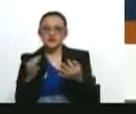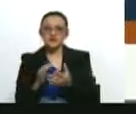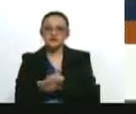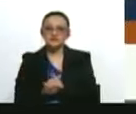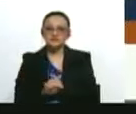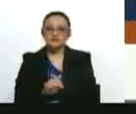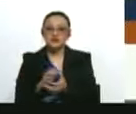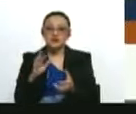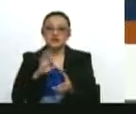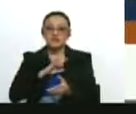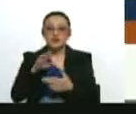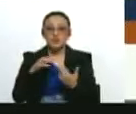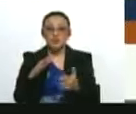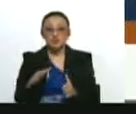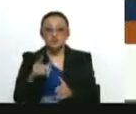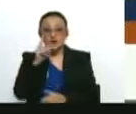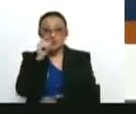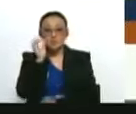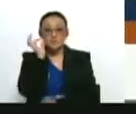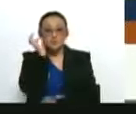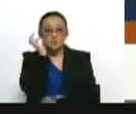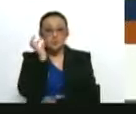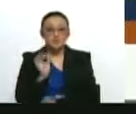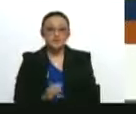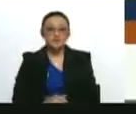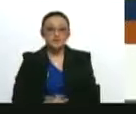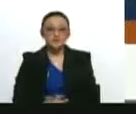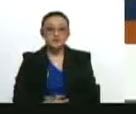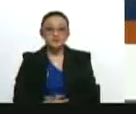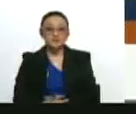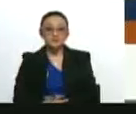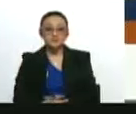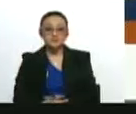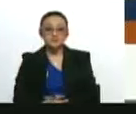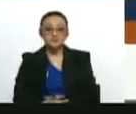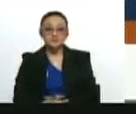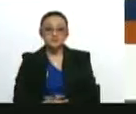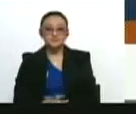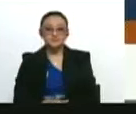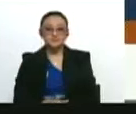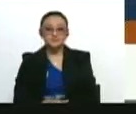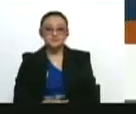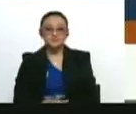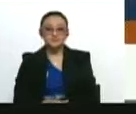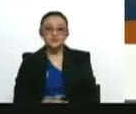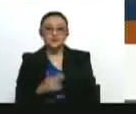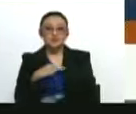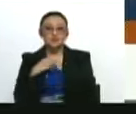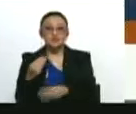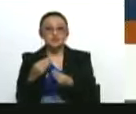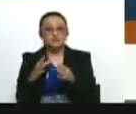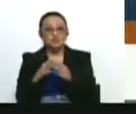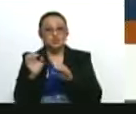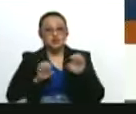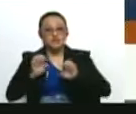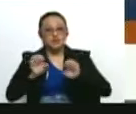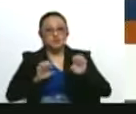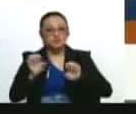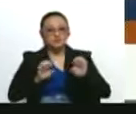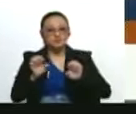de un revolucionario o de una revolucionaria. Nosotros hicimos todas las